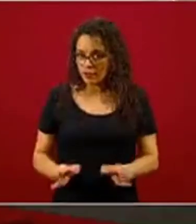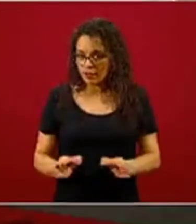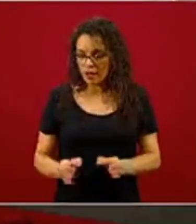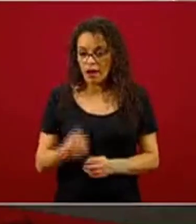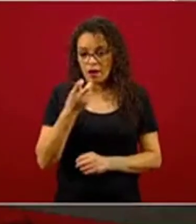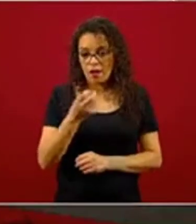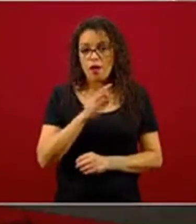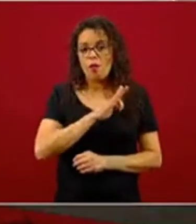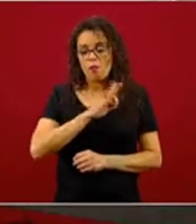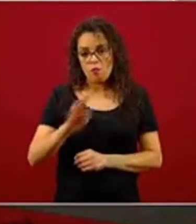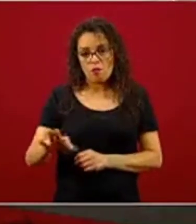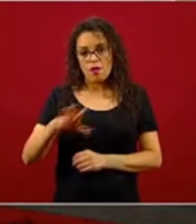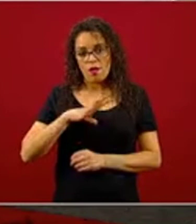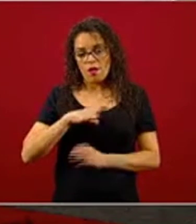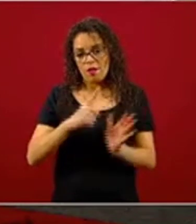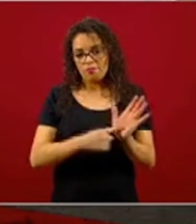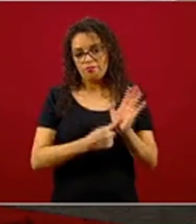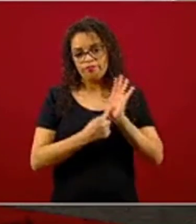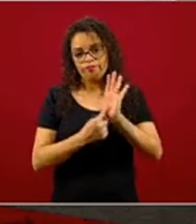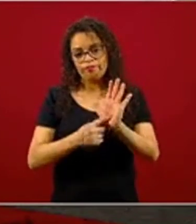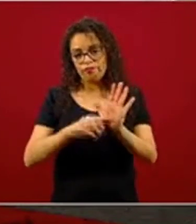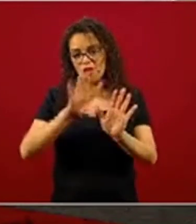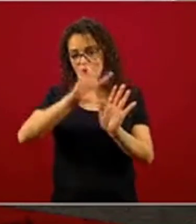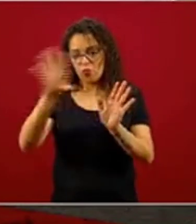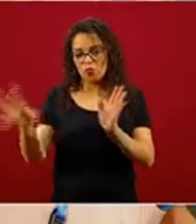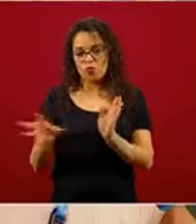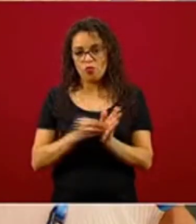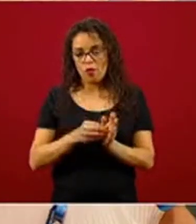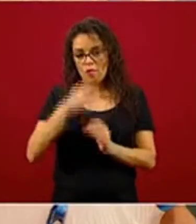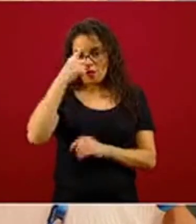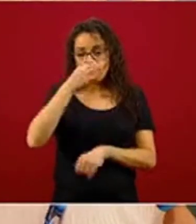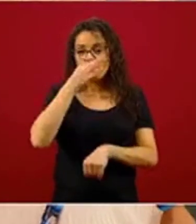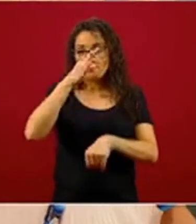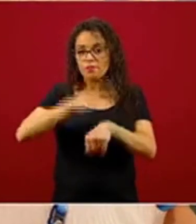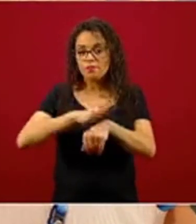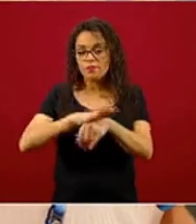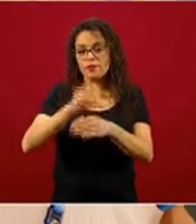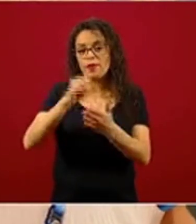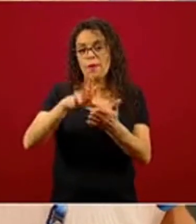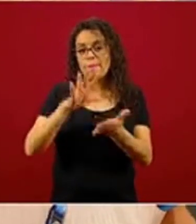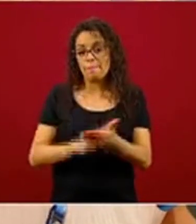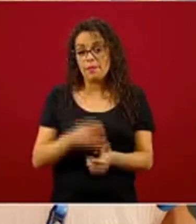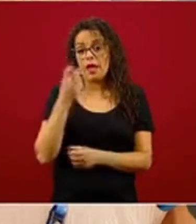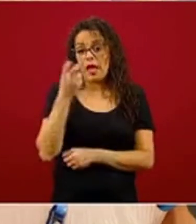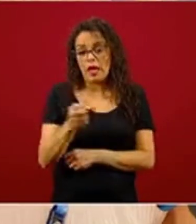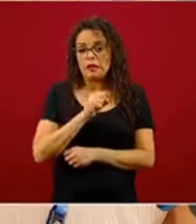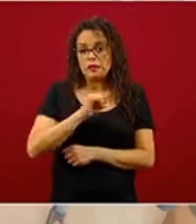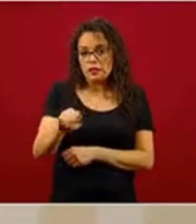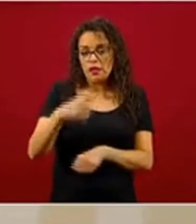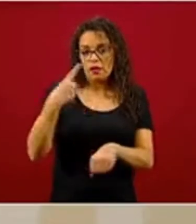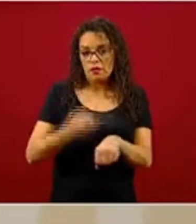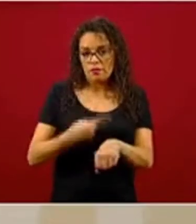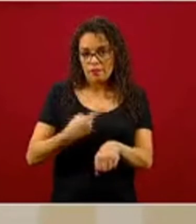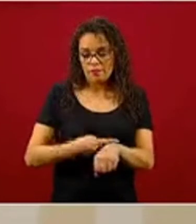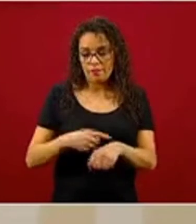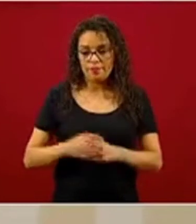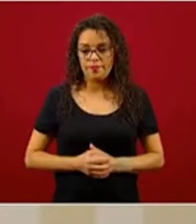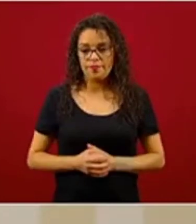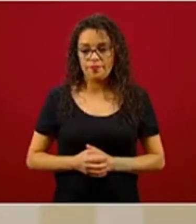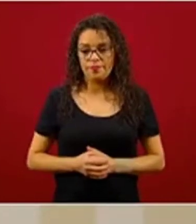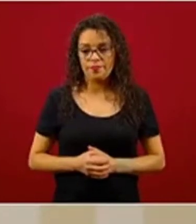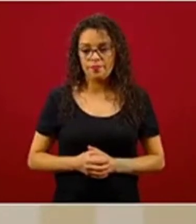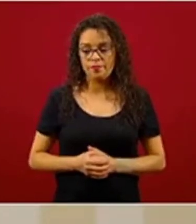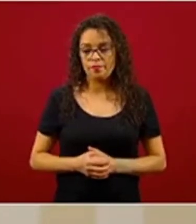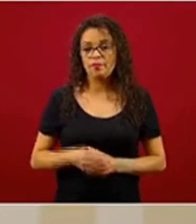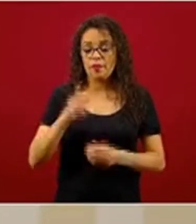la evidencia completa para poder notificar o registrar este caso, y efectivamente, dado que ahora sí en el registro vamos a tener el